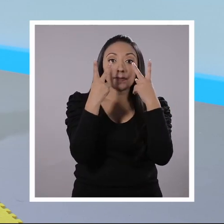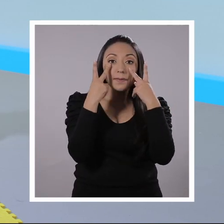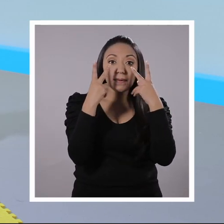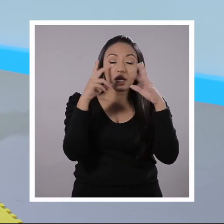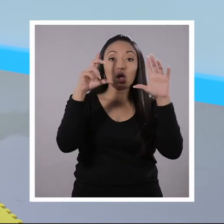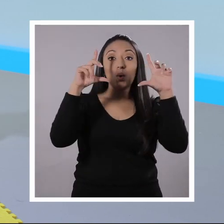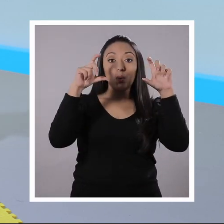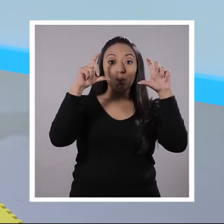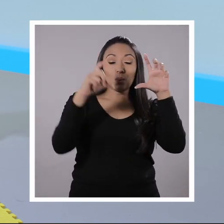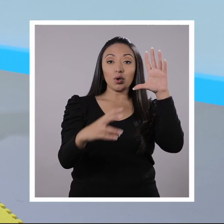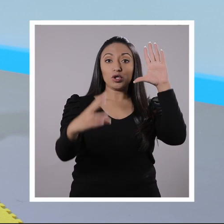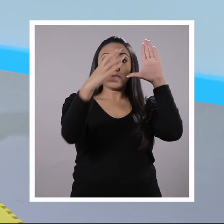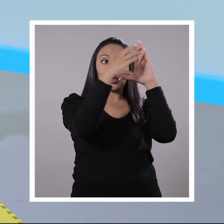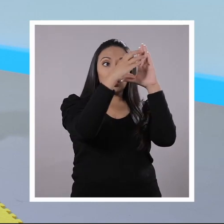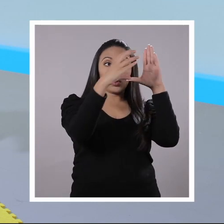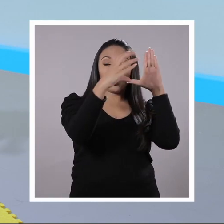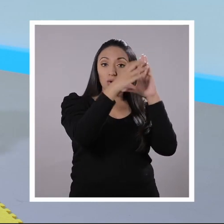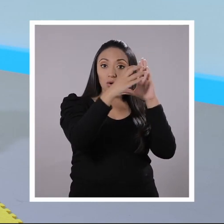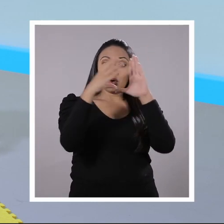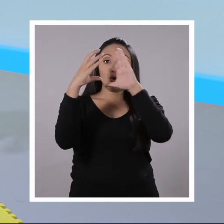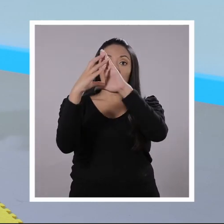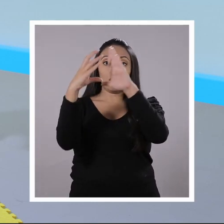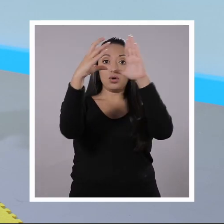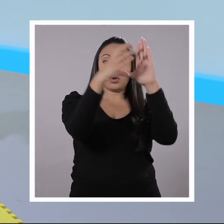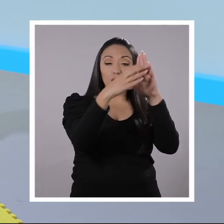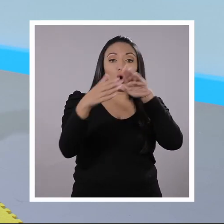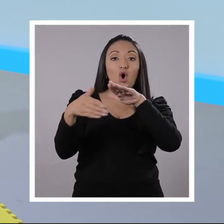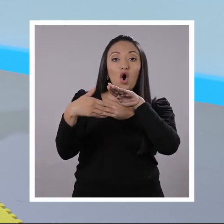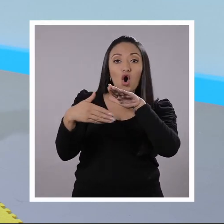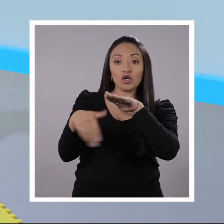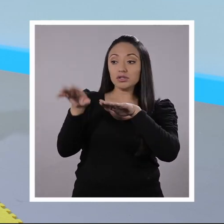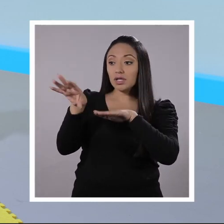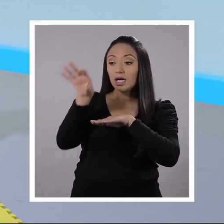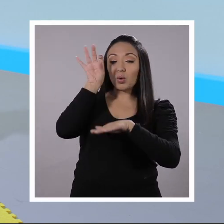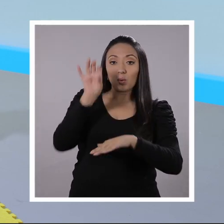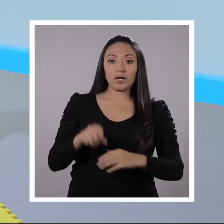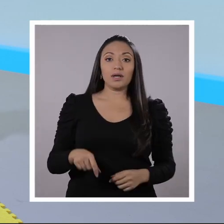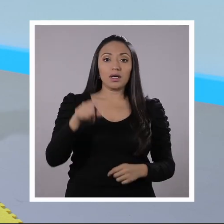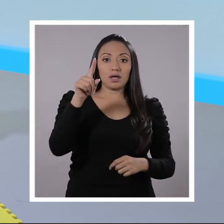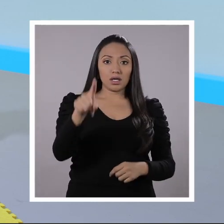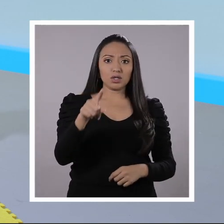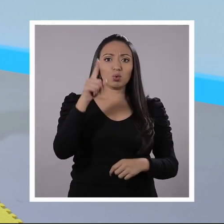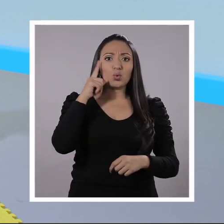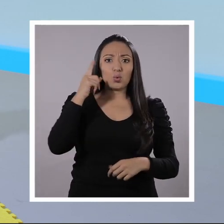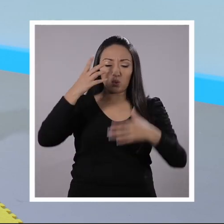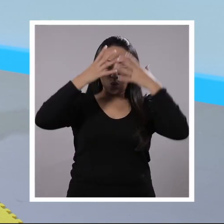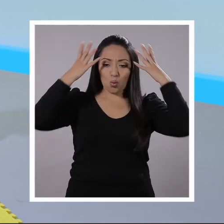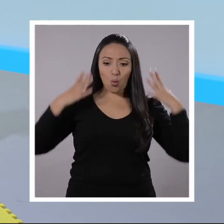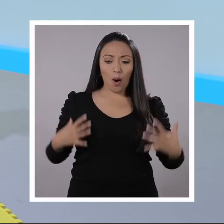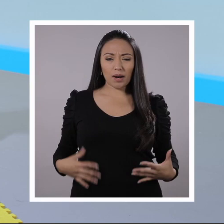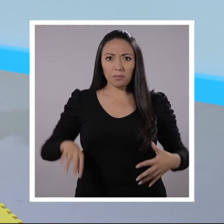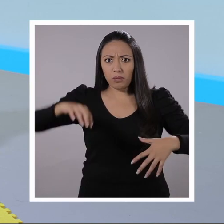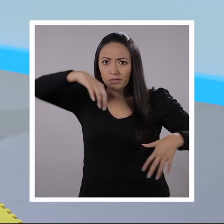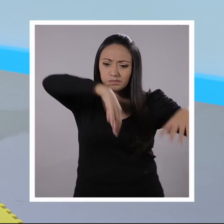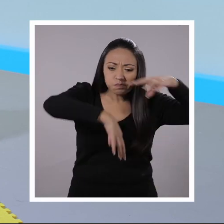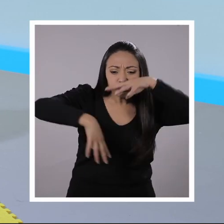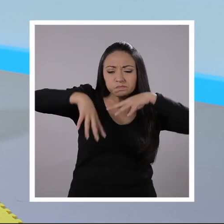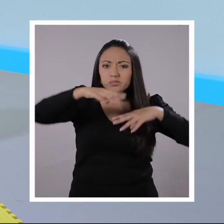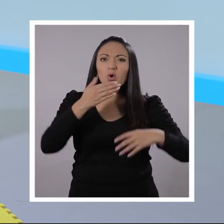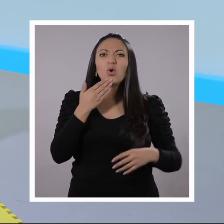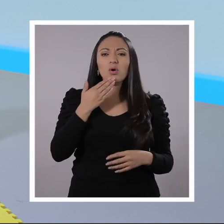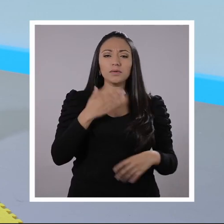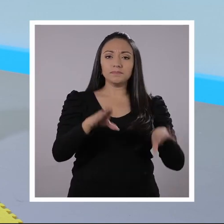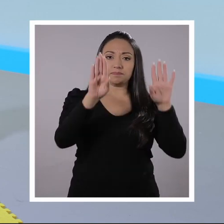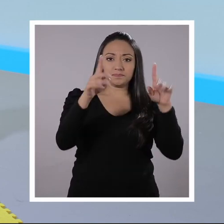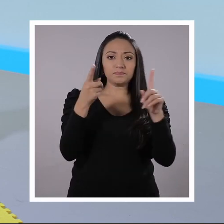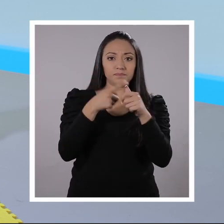mirar algunas imágenes de unos utensilios que podemos encontrar en nuestra cocina y vamos a tratar de imitar su forma con nuestro cuerpo. ¿Qué